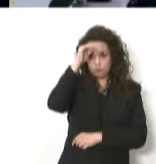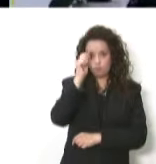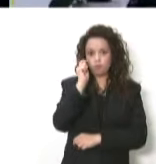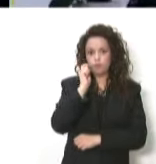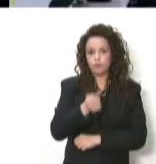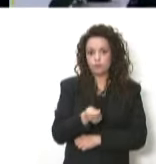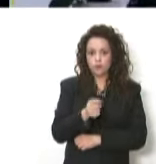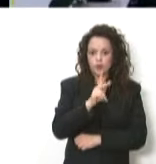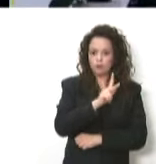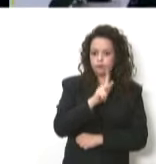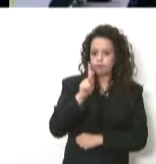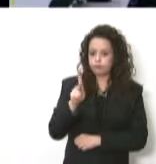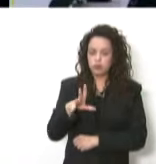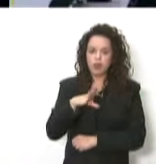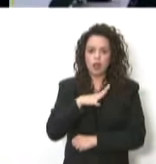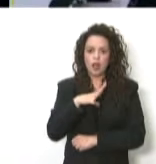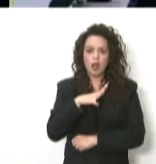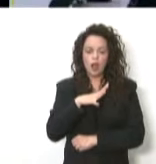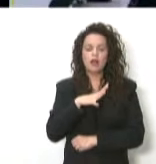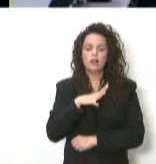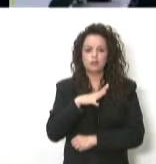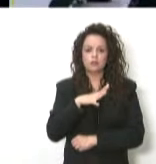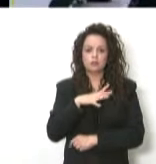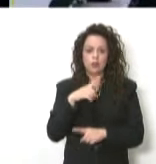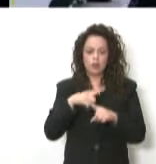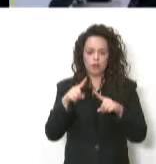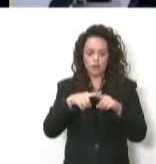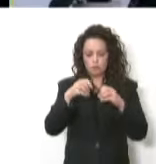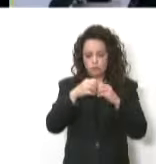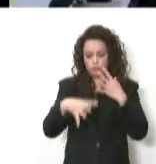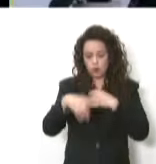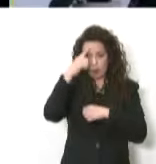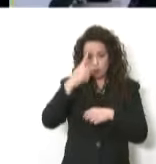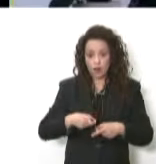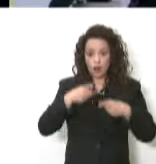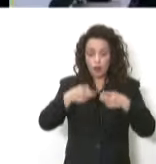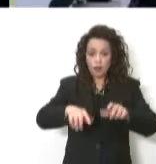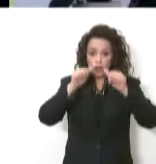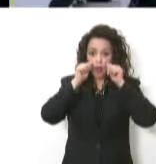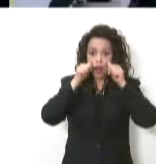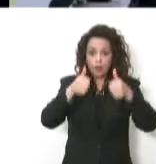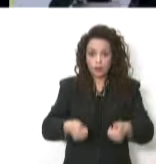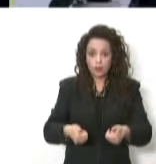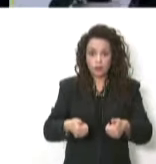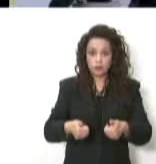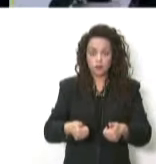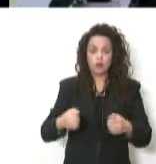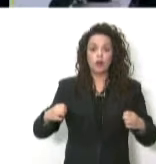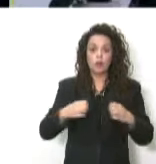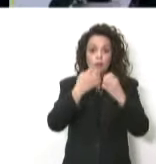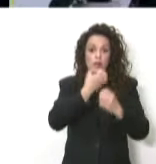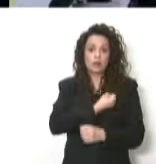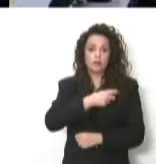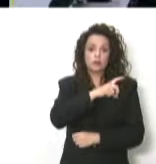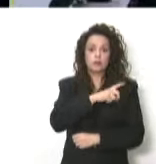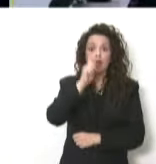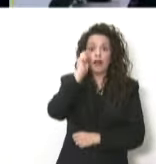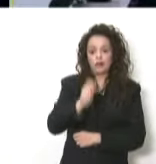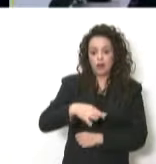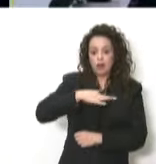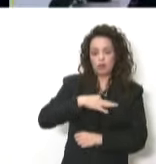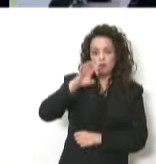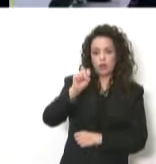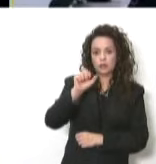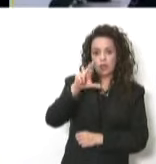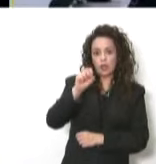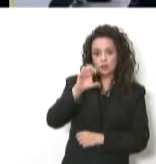en el cual se establecen las acciones extraordinarias para atender la emergencia sanitaria generada por el virus SARS-CoV-2